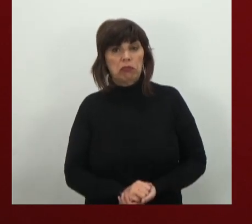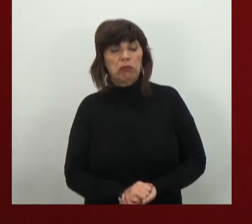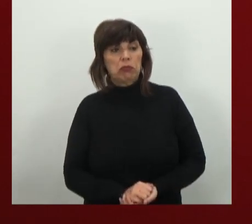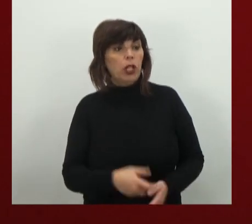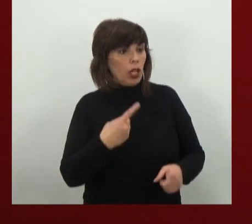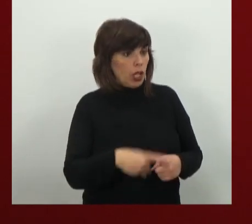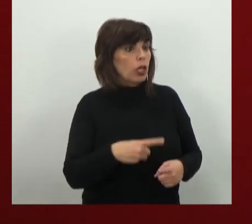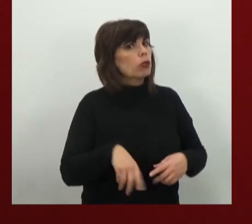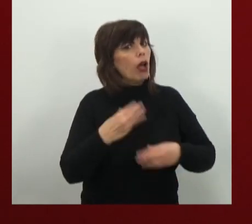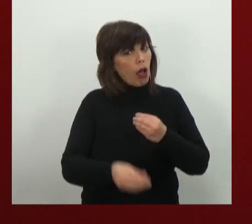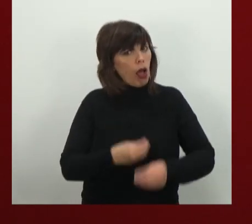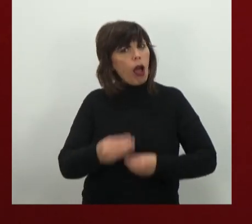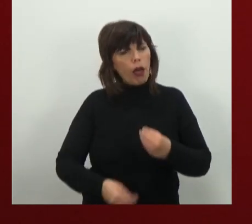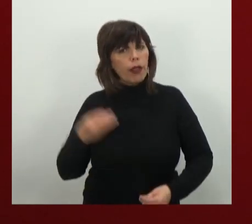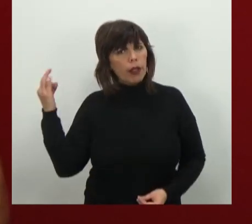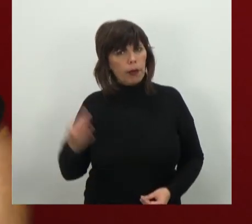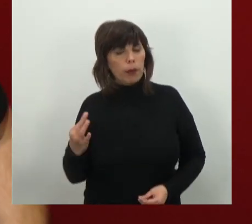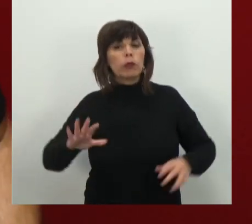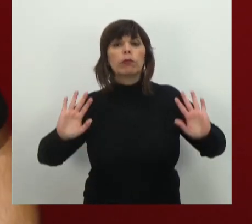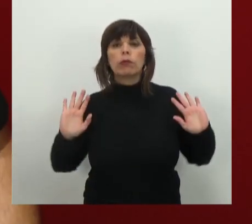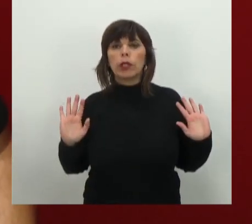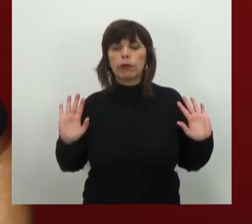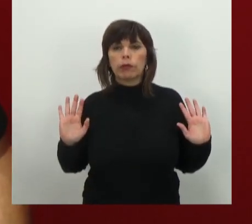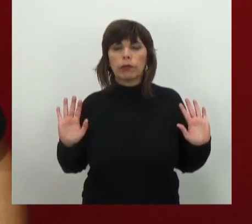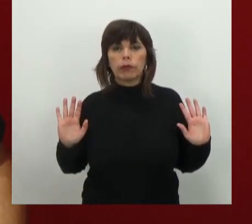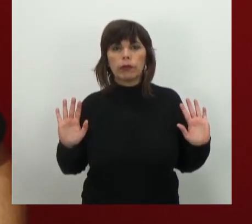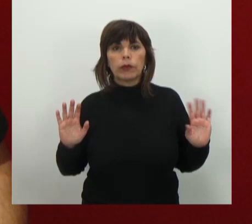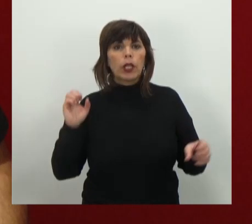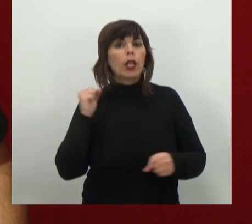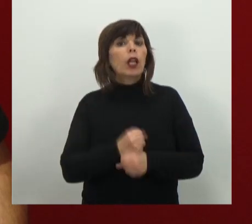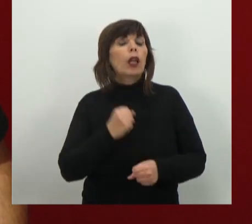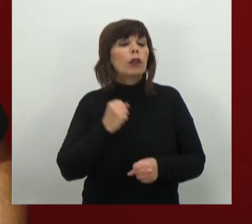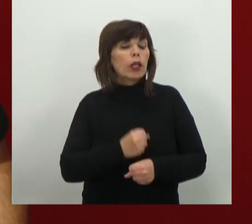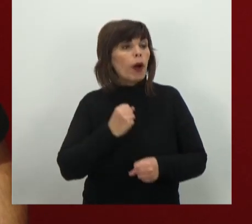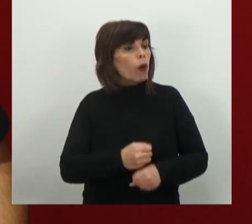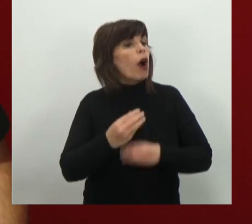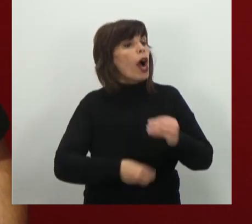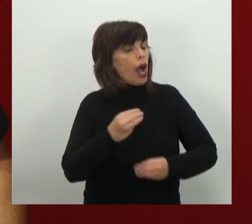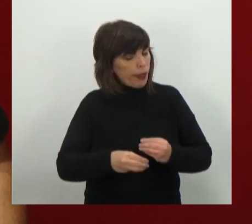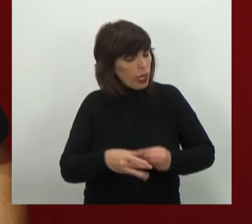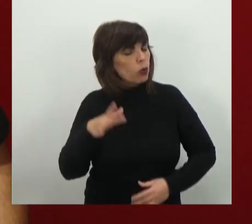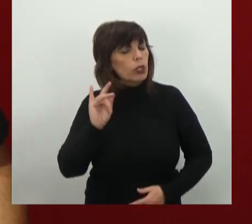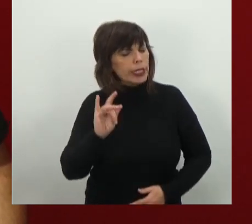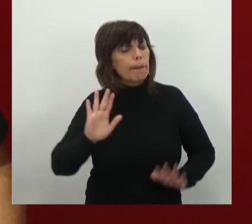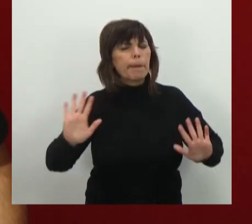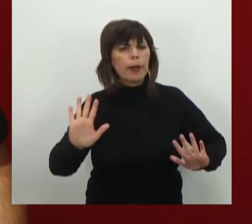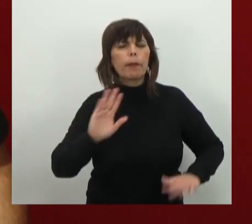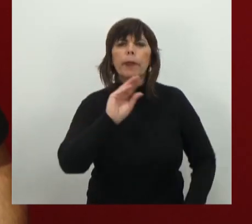cosas hay que hacerlas. Pero el trabajo hay que hacerlo, pero sin duda, pero hay una